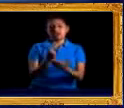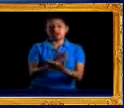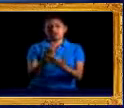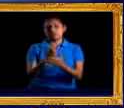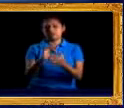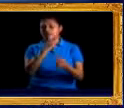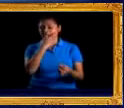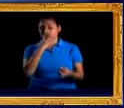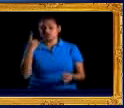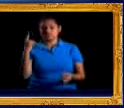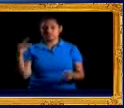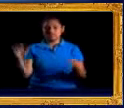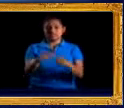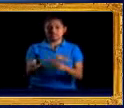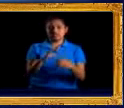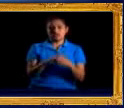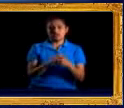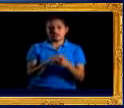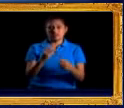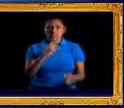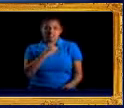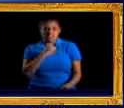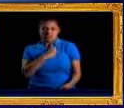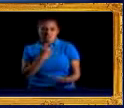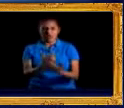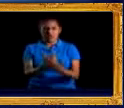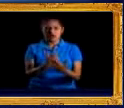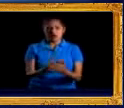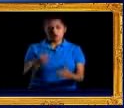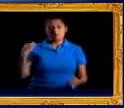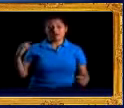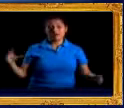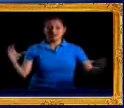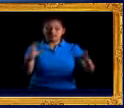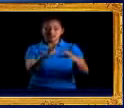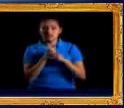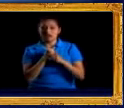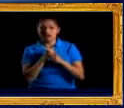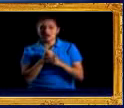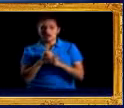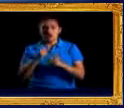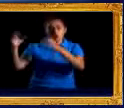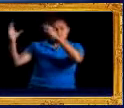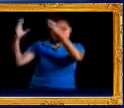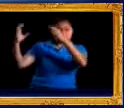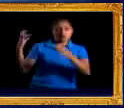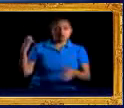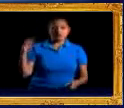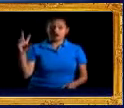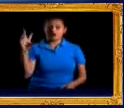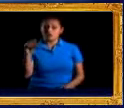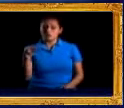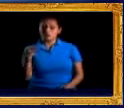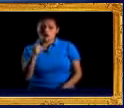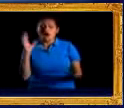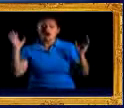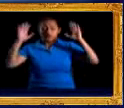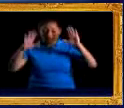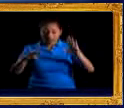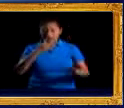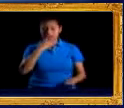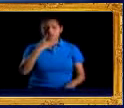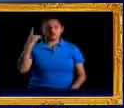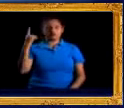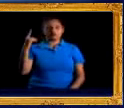para alcanzar sabiduría, para alcanzar conocimiento, para no adorar a Dios, para no servir a